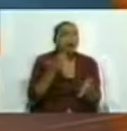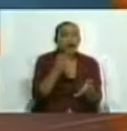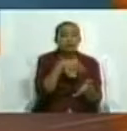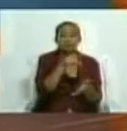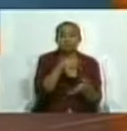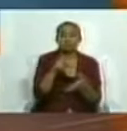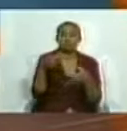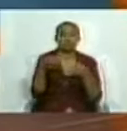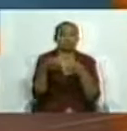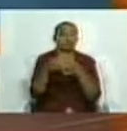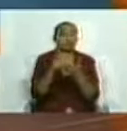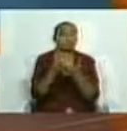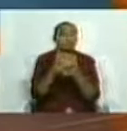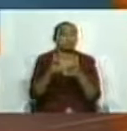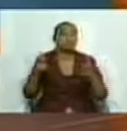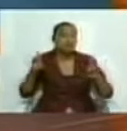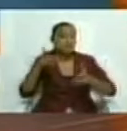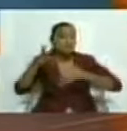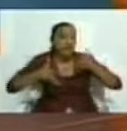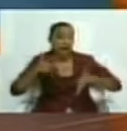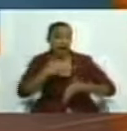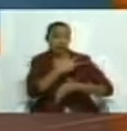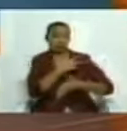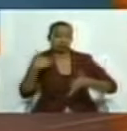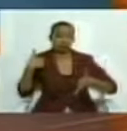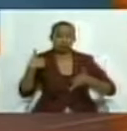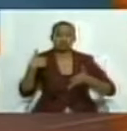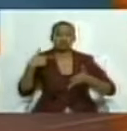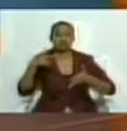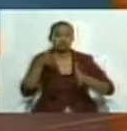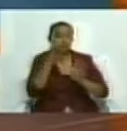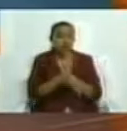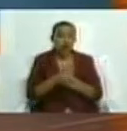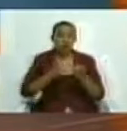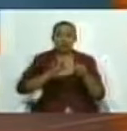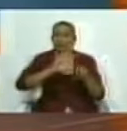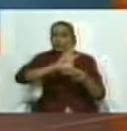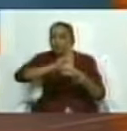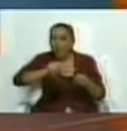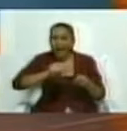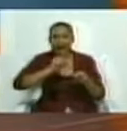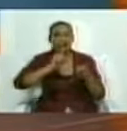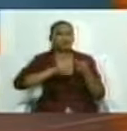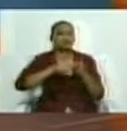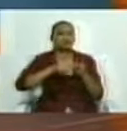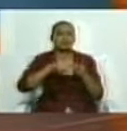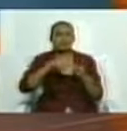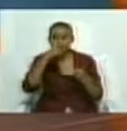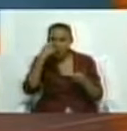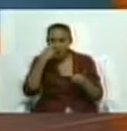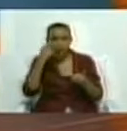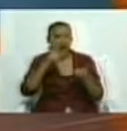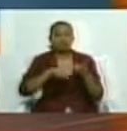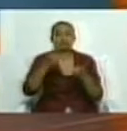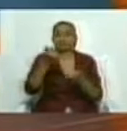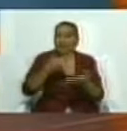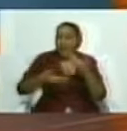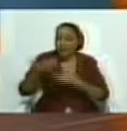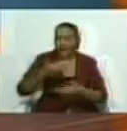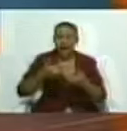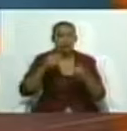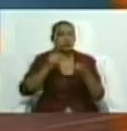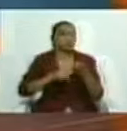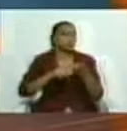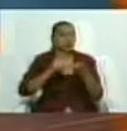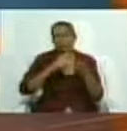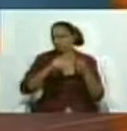vinculada de manera directa a esta organización criminal y 102